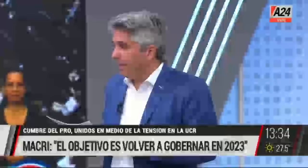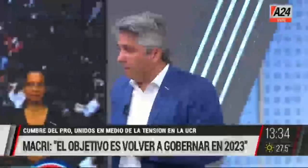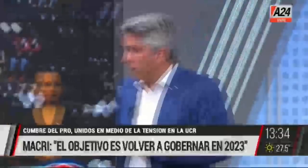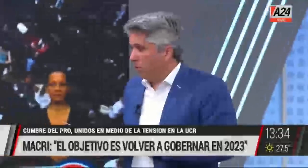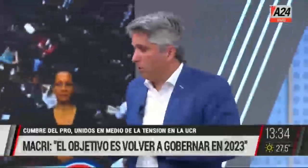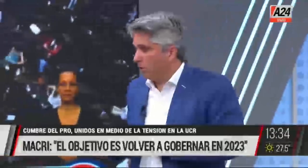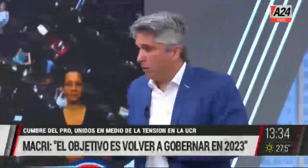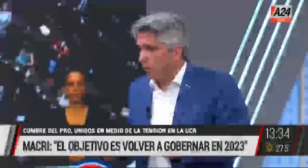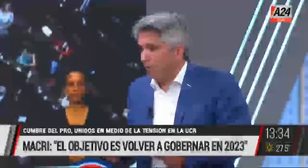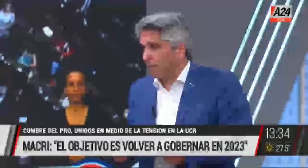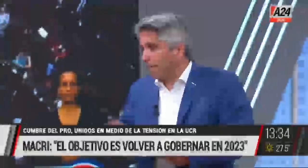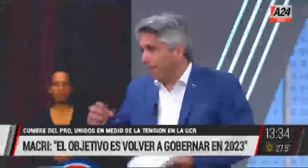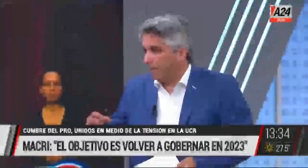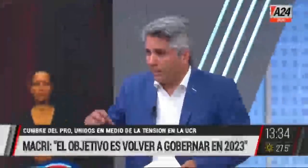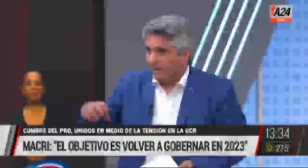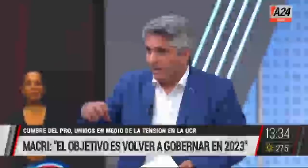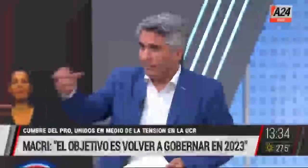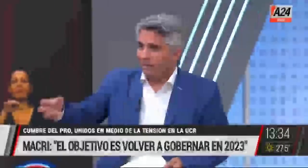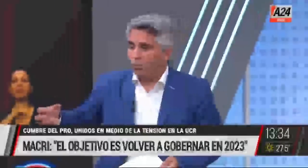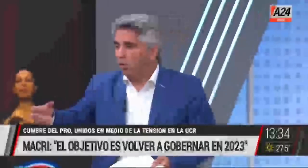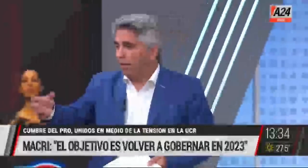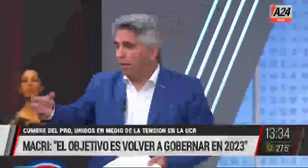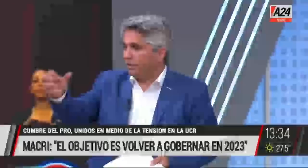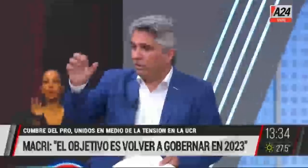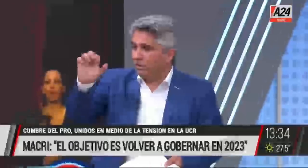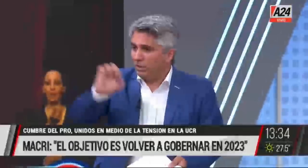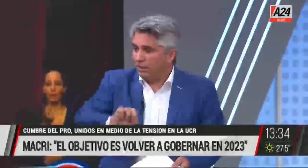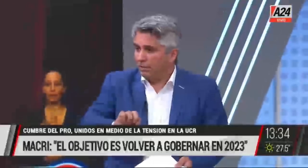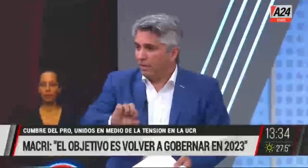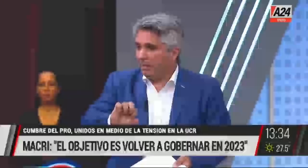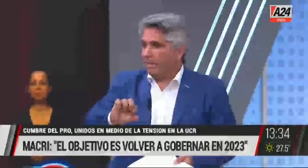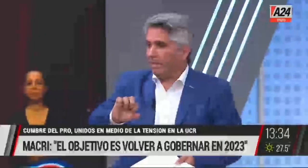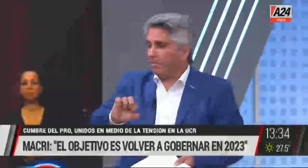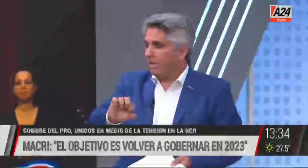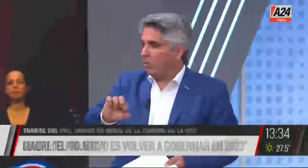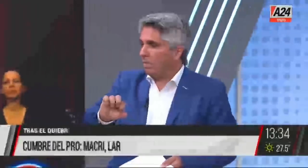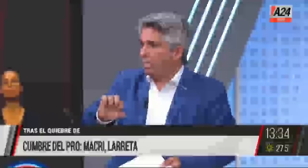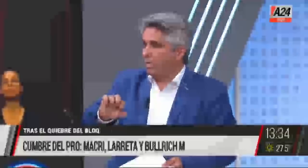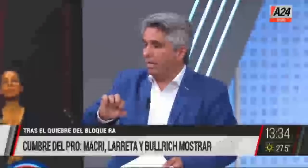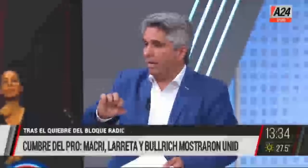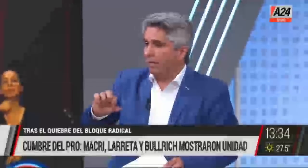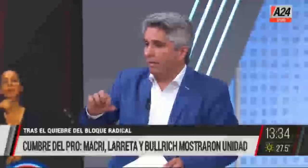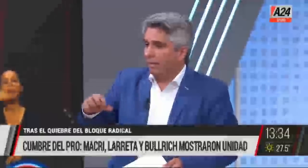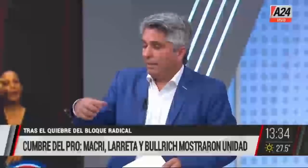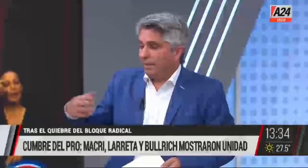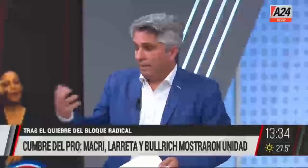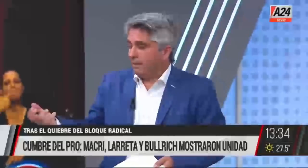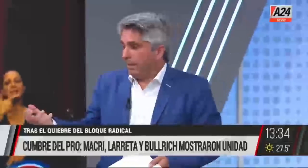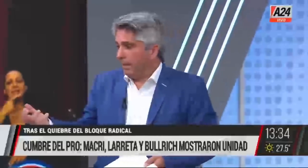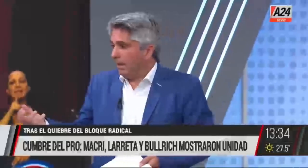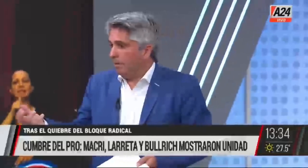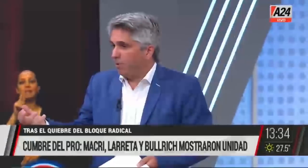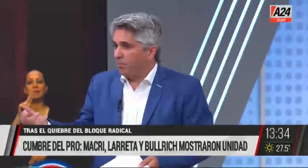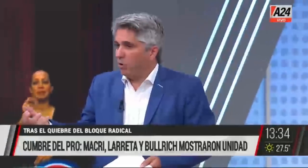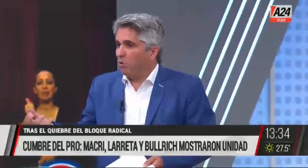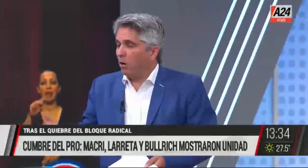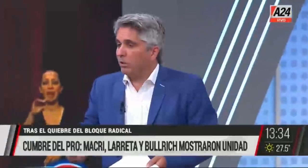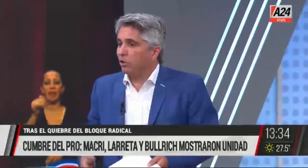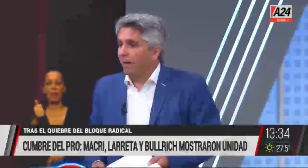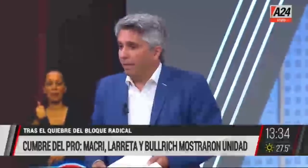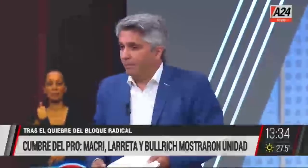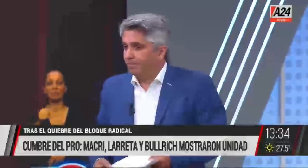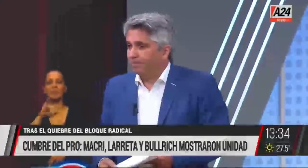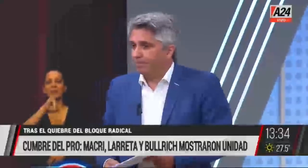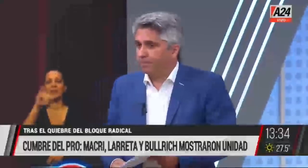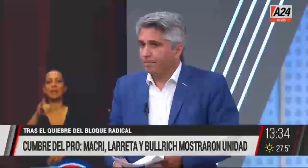las diferencias, ¿no? Entre Larreta, entre Bullrich, entre María Eugenia Vidal, entre el propio